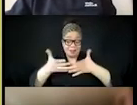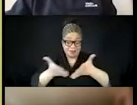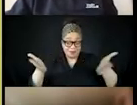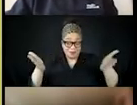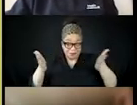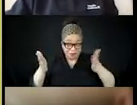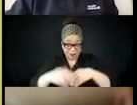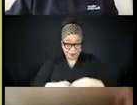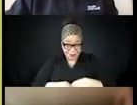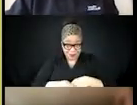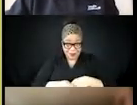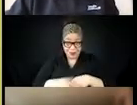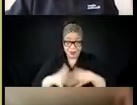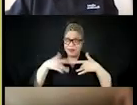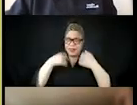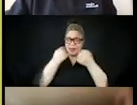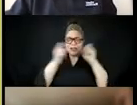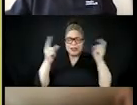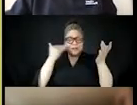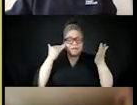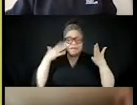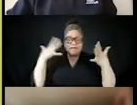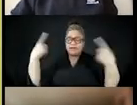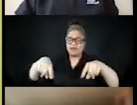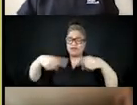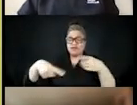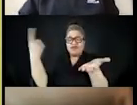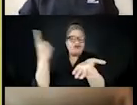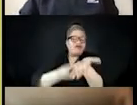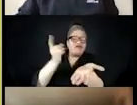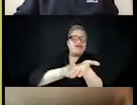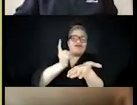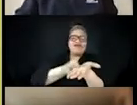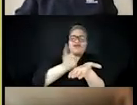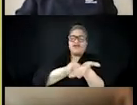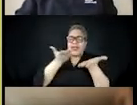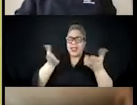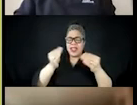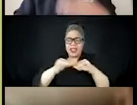y discutir ahí pero vamos a tener que seguir adelante desafortunadamente